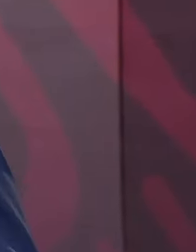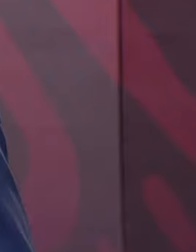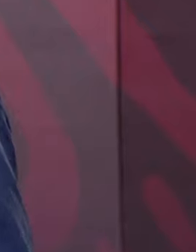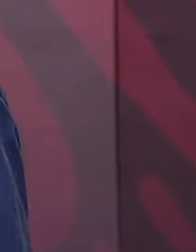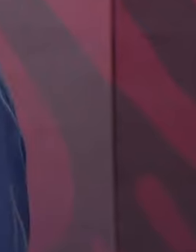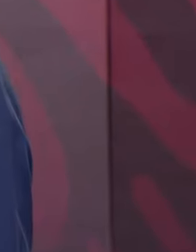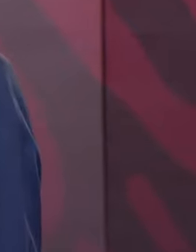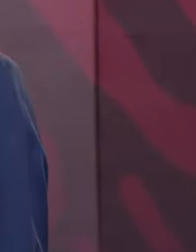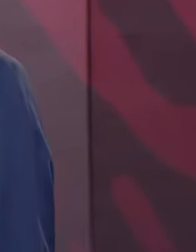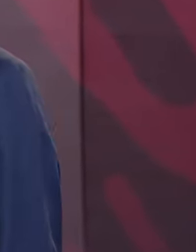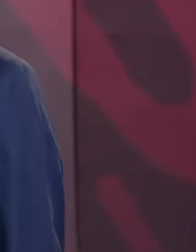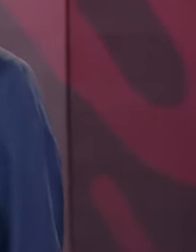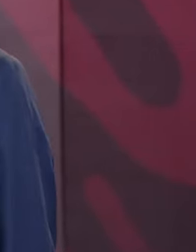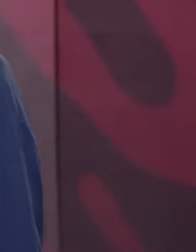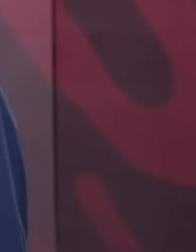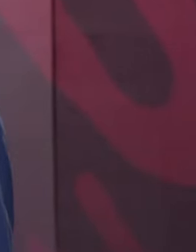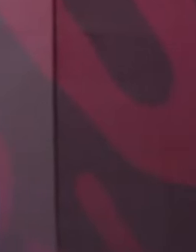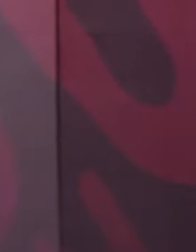la